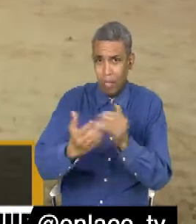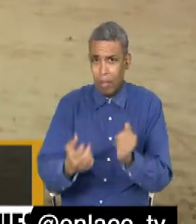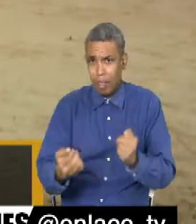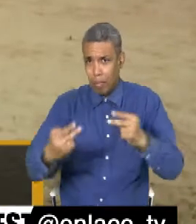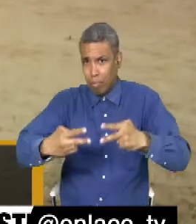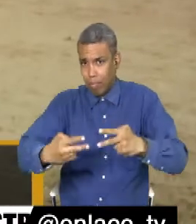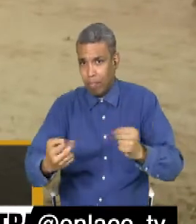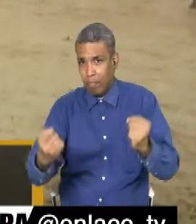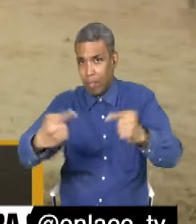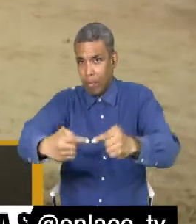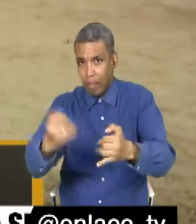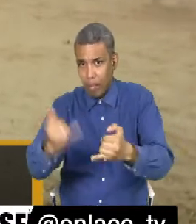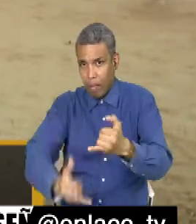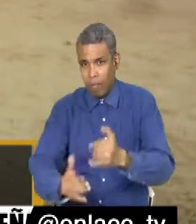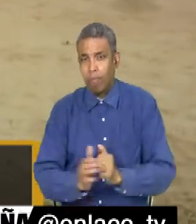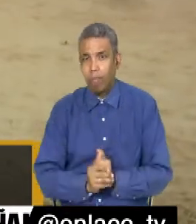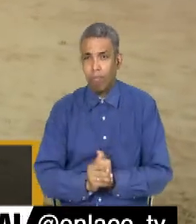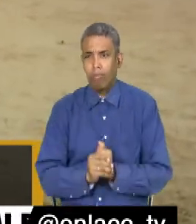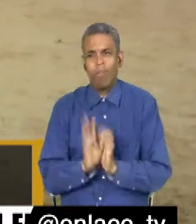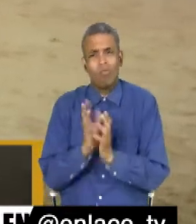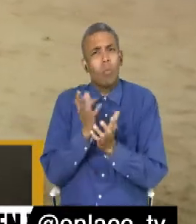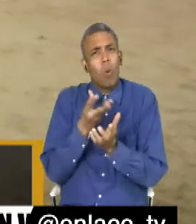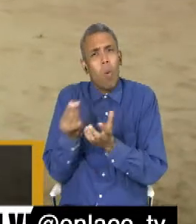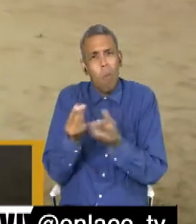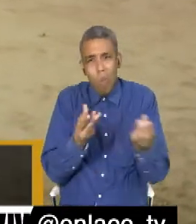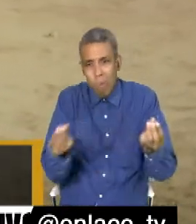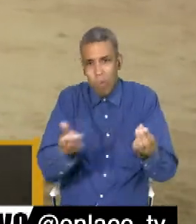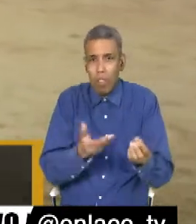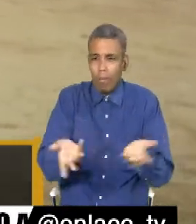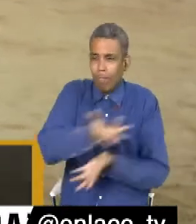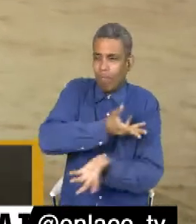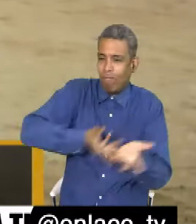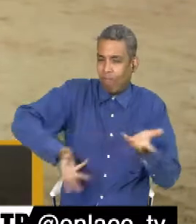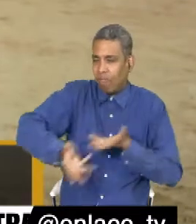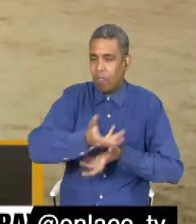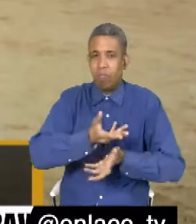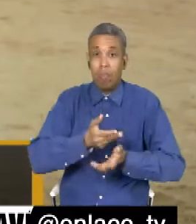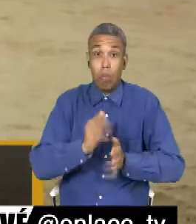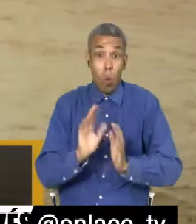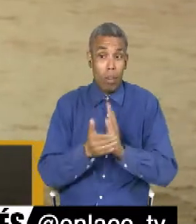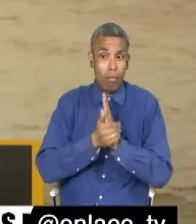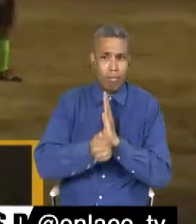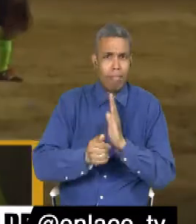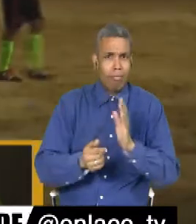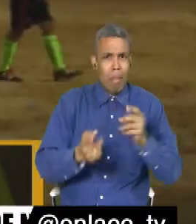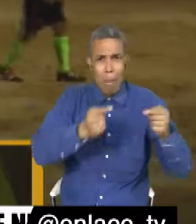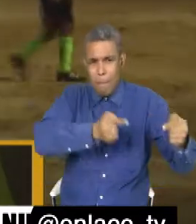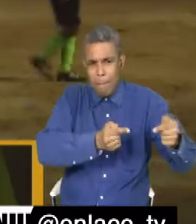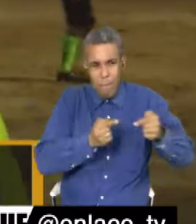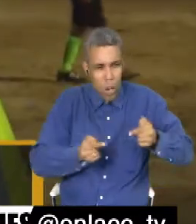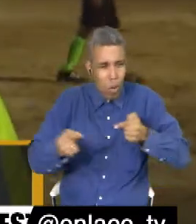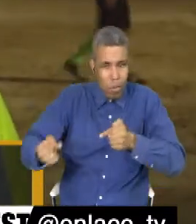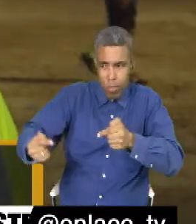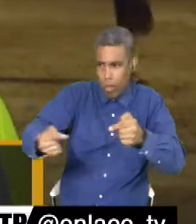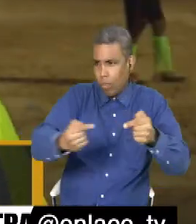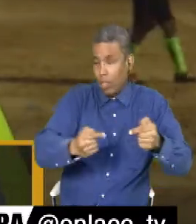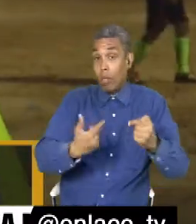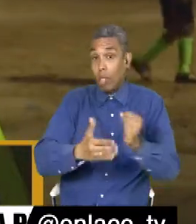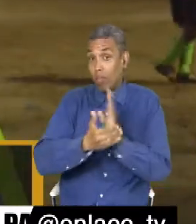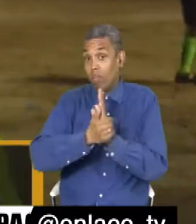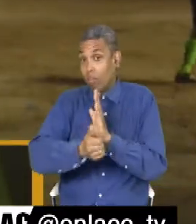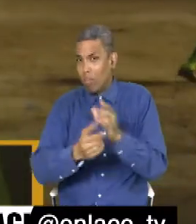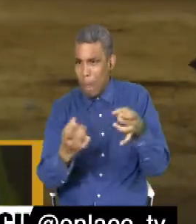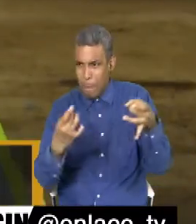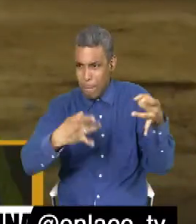Los participantes pasan un rato de sano esparcimiento y a pesar de ser recreativo, el nivel es competitivo. Bastante competitivo, pero